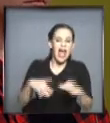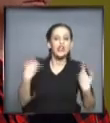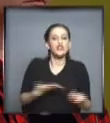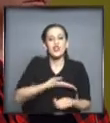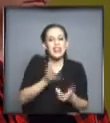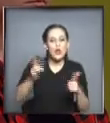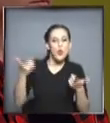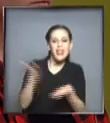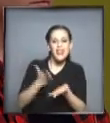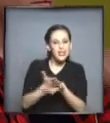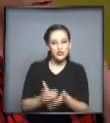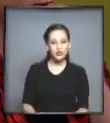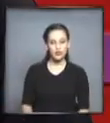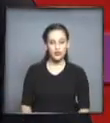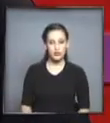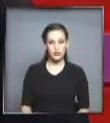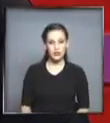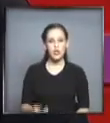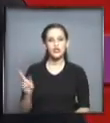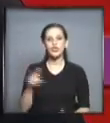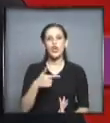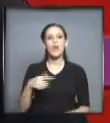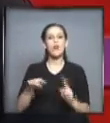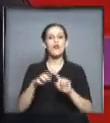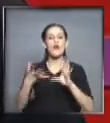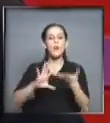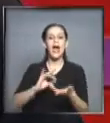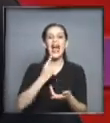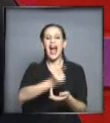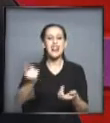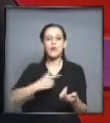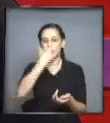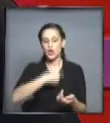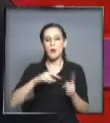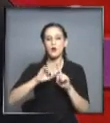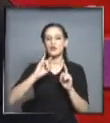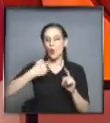en definitiva. Todo es atravesado por el individuo, el individualismo en desmedro a los intereses generales.